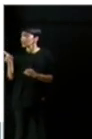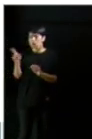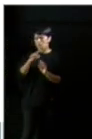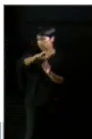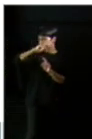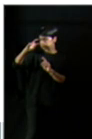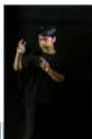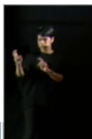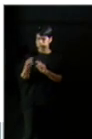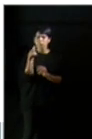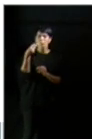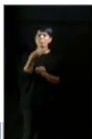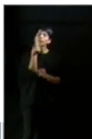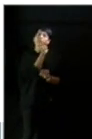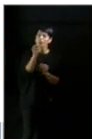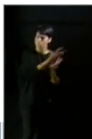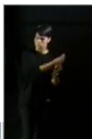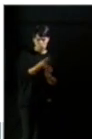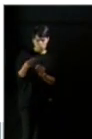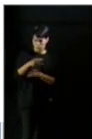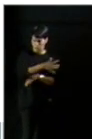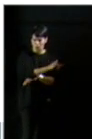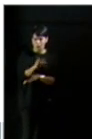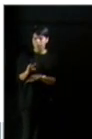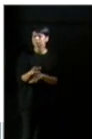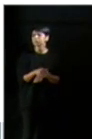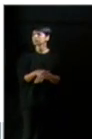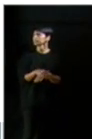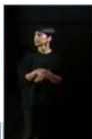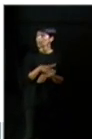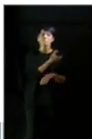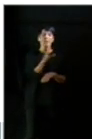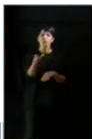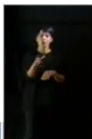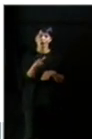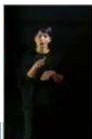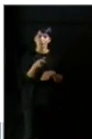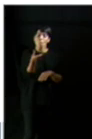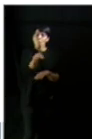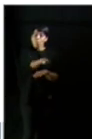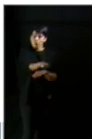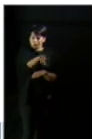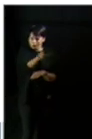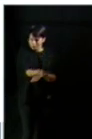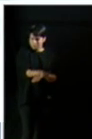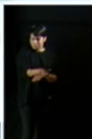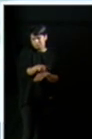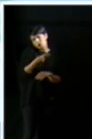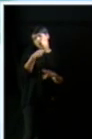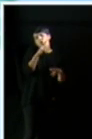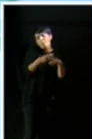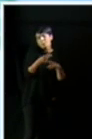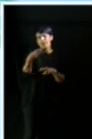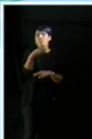de bacterias aunque sólo los mortales solo lo llamemos bacteria es muy genérico hay